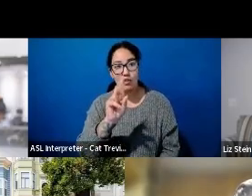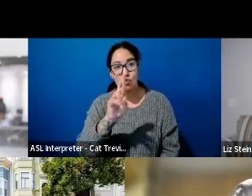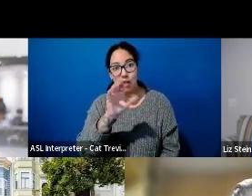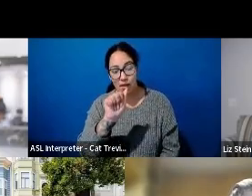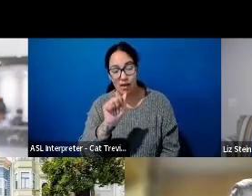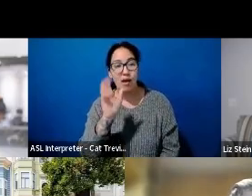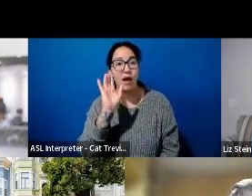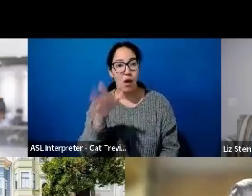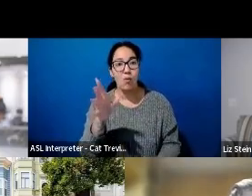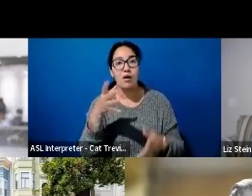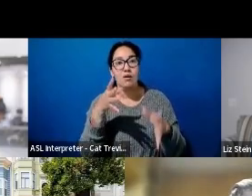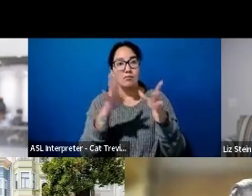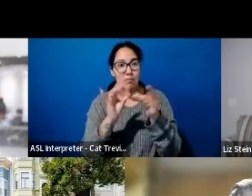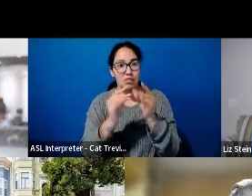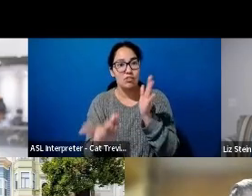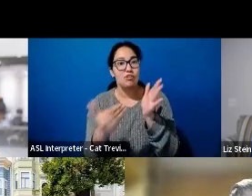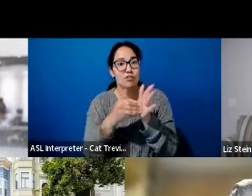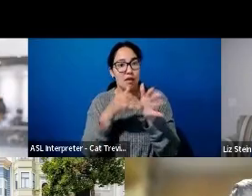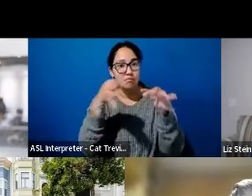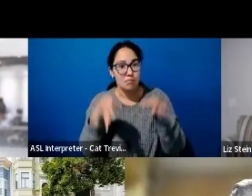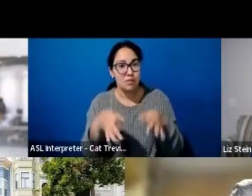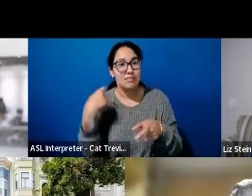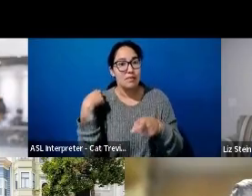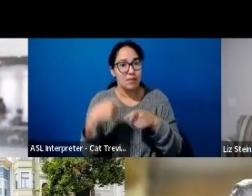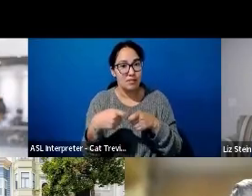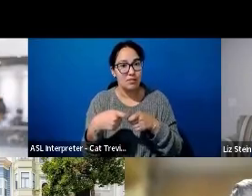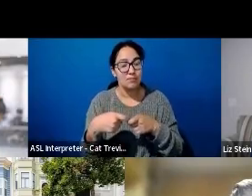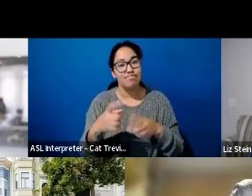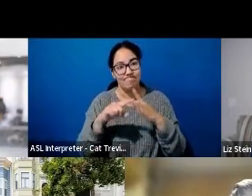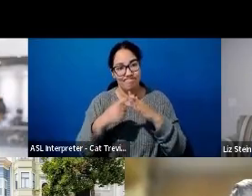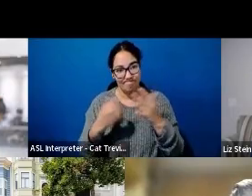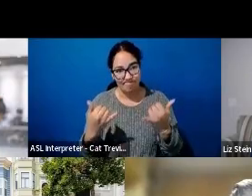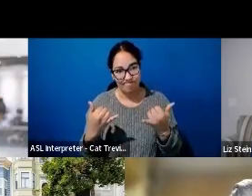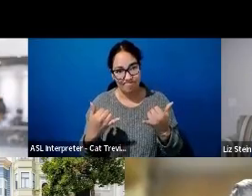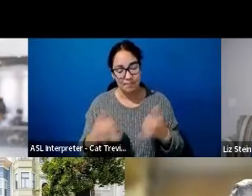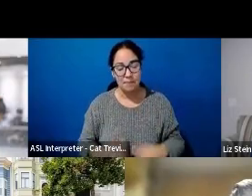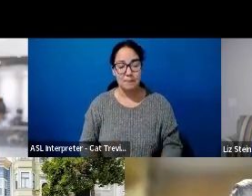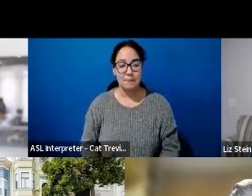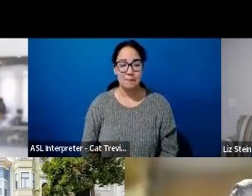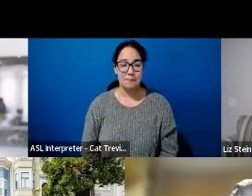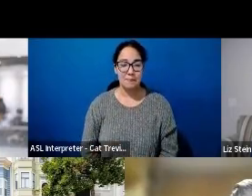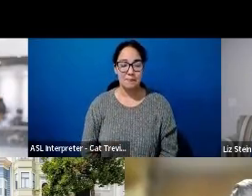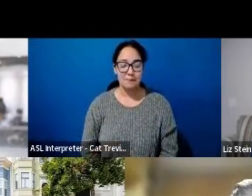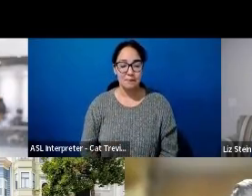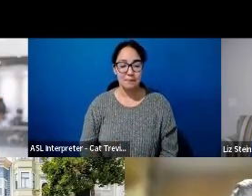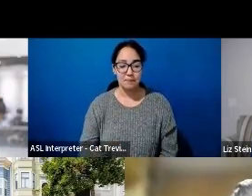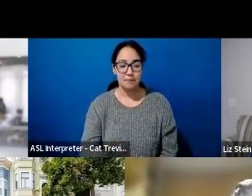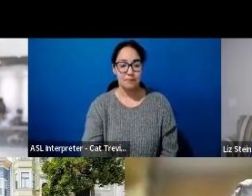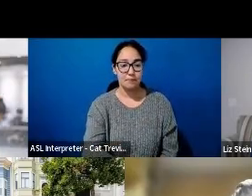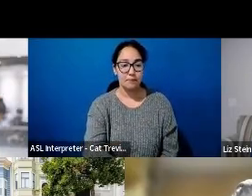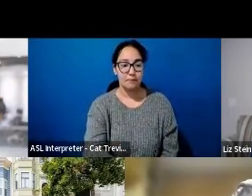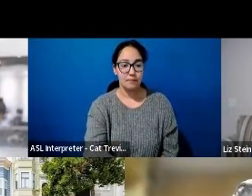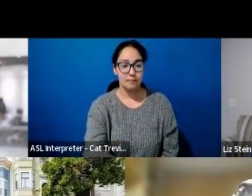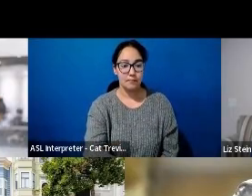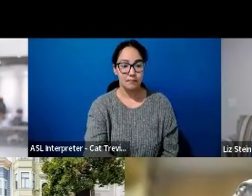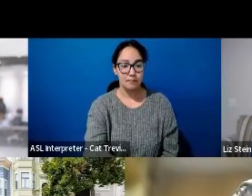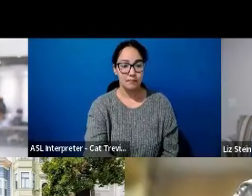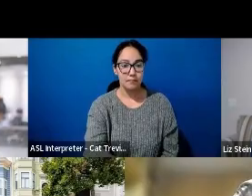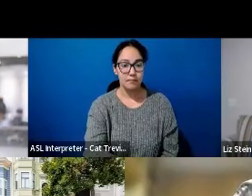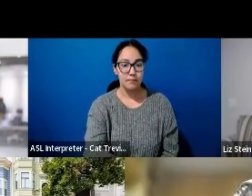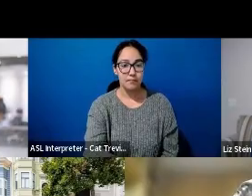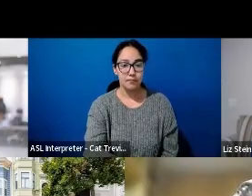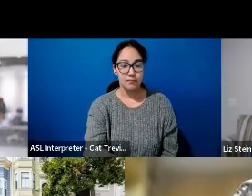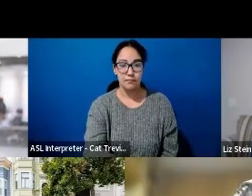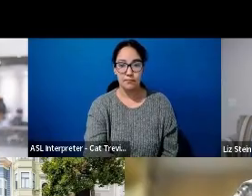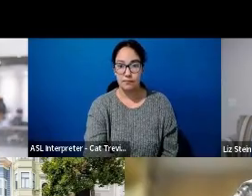I will be sharing this message in Spanish. ¿Qué tal? Buenas tardes a todos. Bienvenidos a esta sesión. Queremos